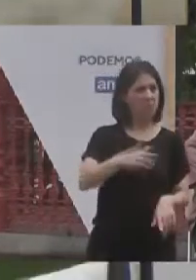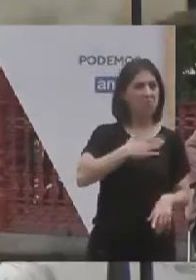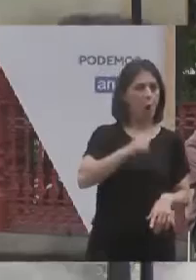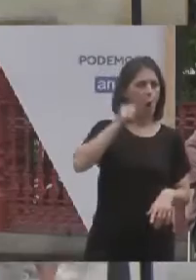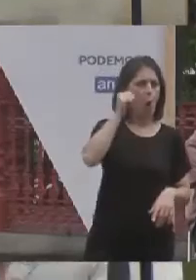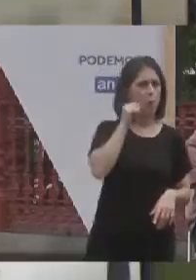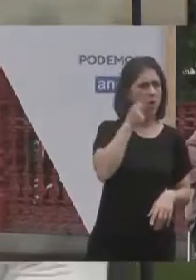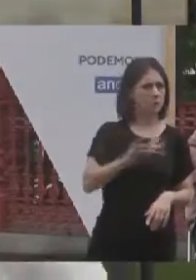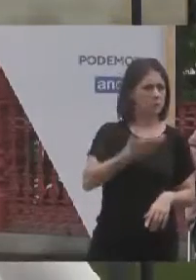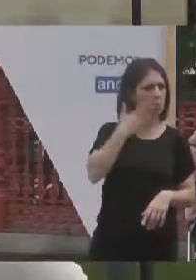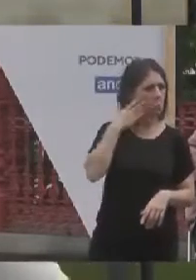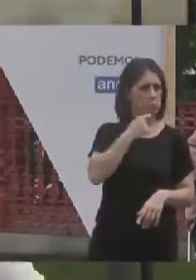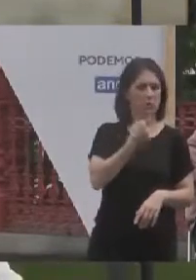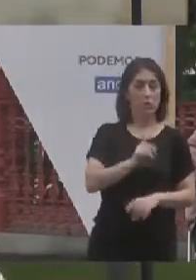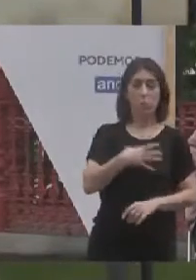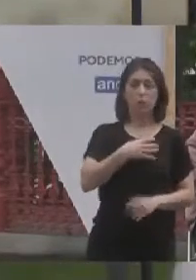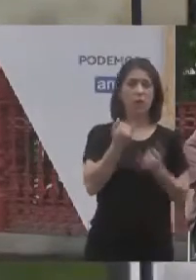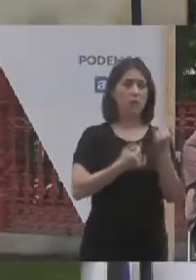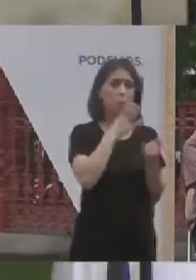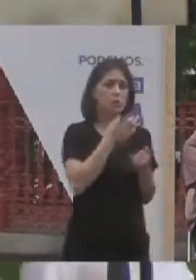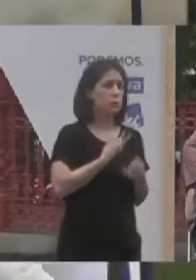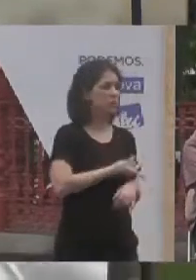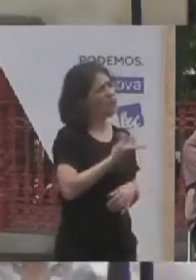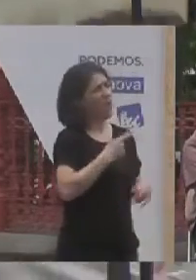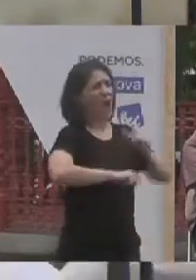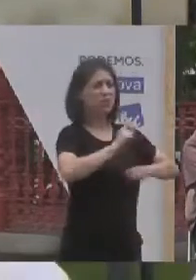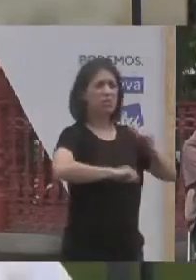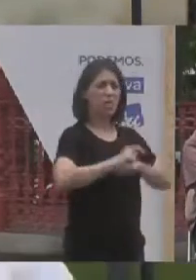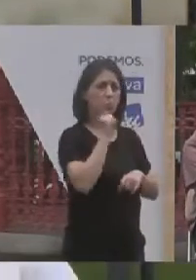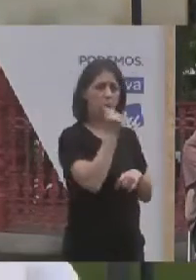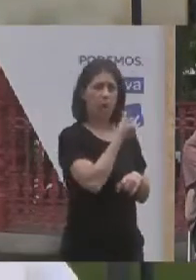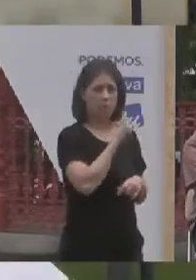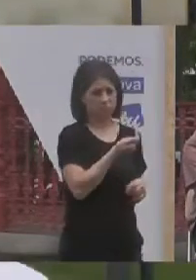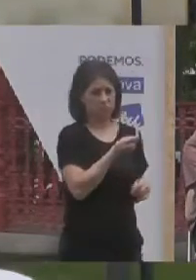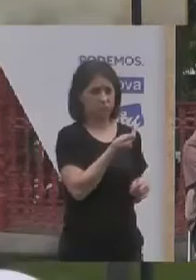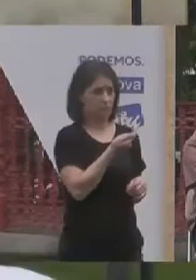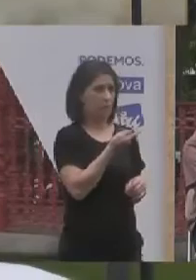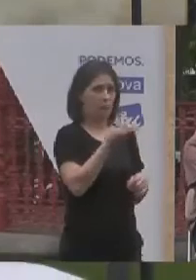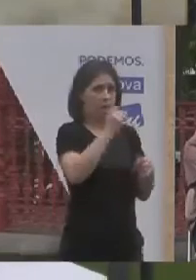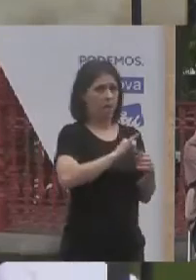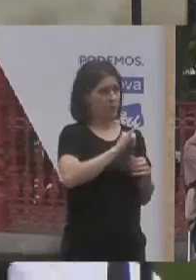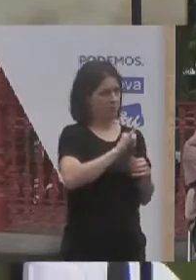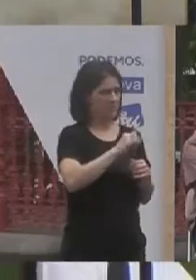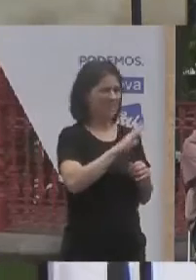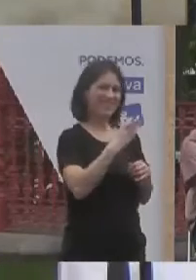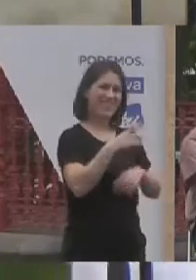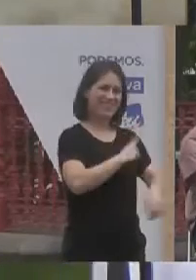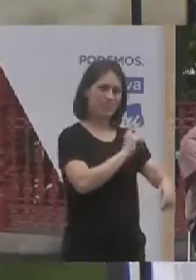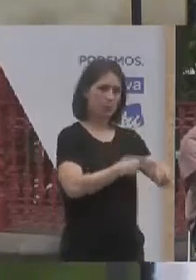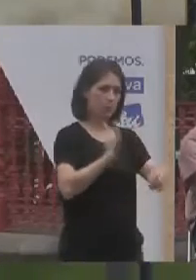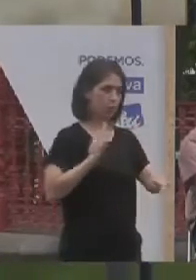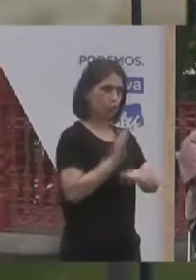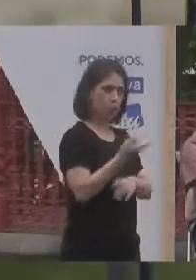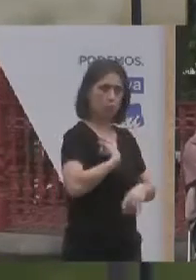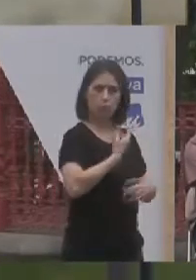subvención ilegal a unha sociedade anónima deportiva que incumpría a normativa europea e que, digamos, mantiña